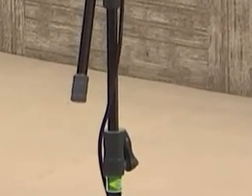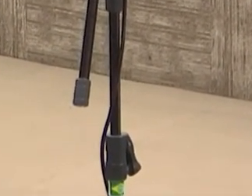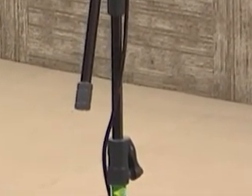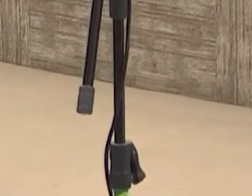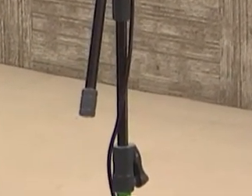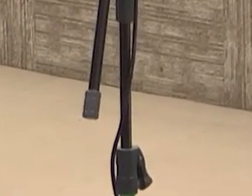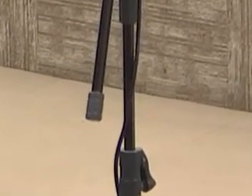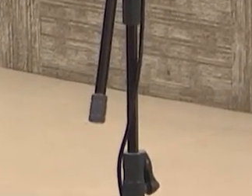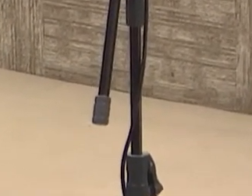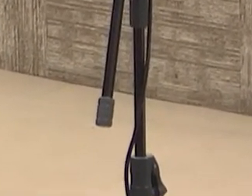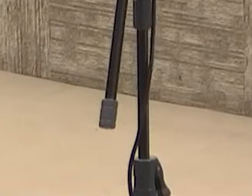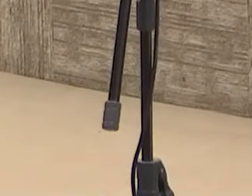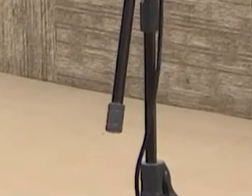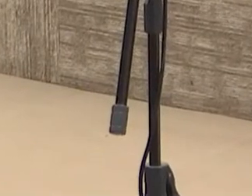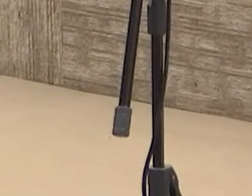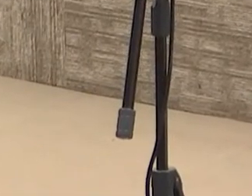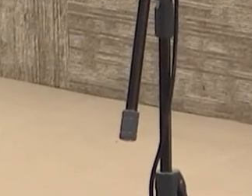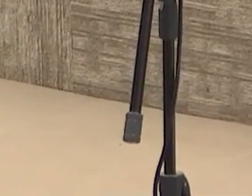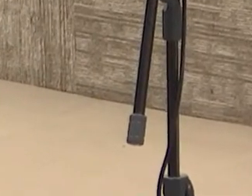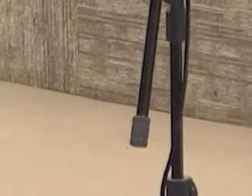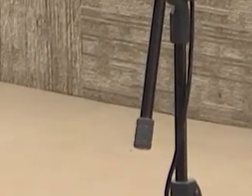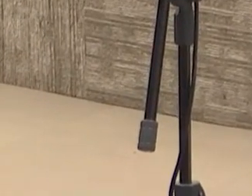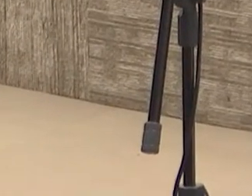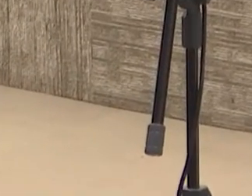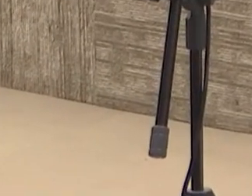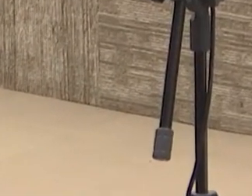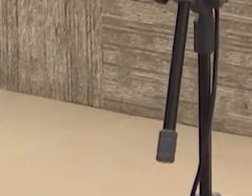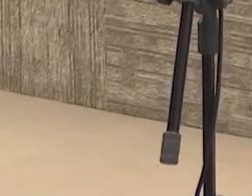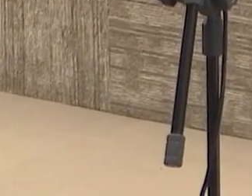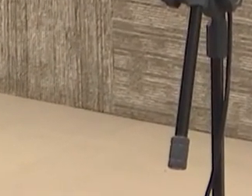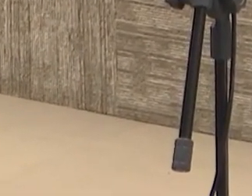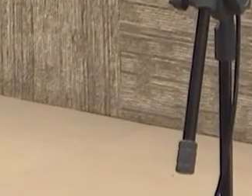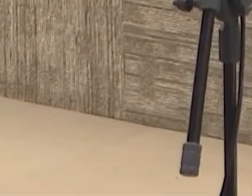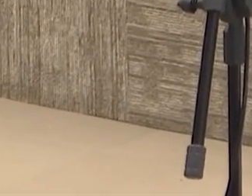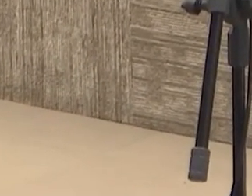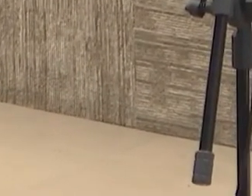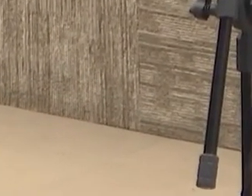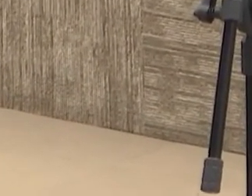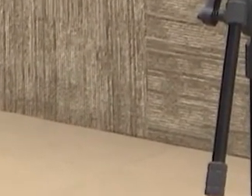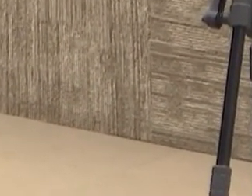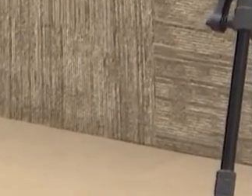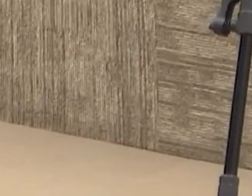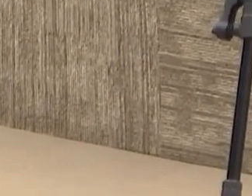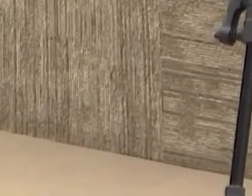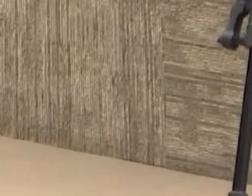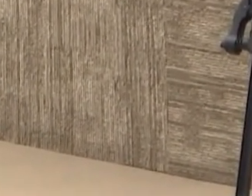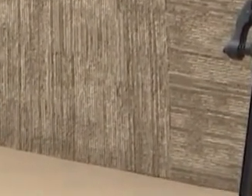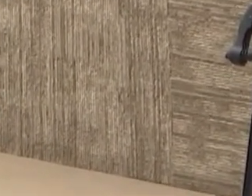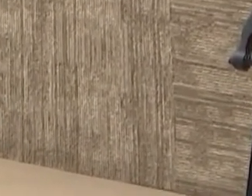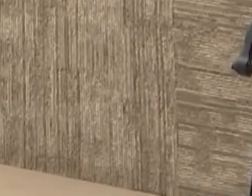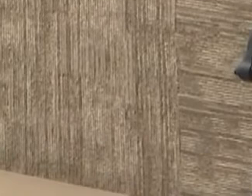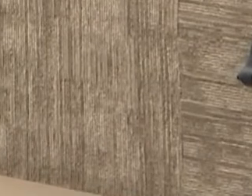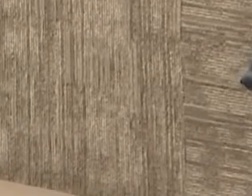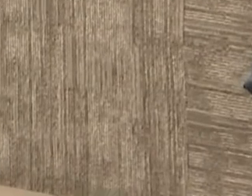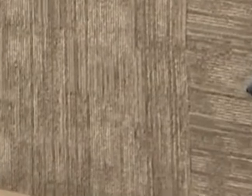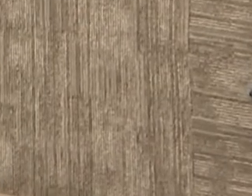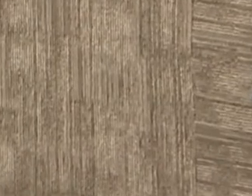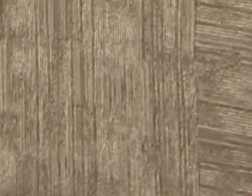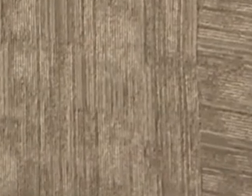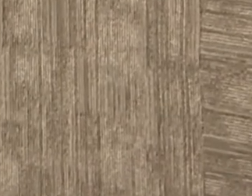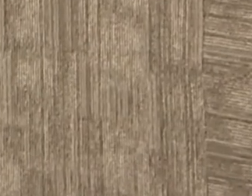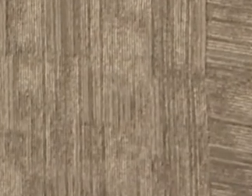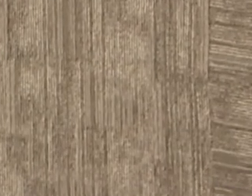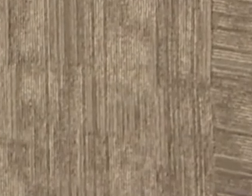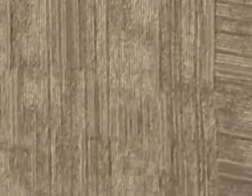¿Hasta cuándo? Y así pasan los días, yo